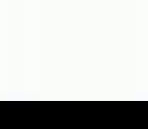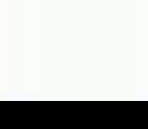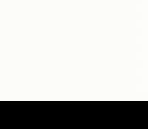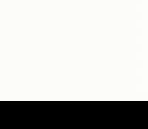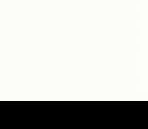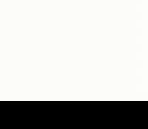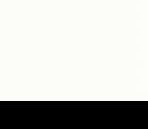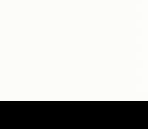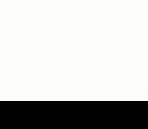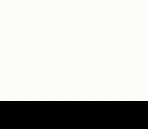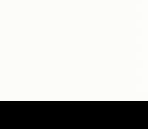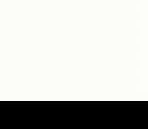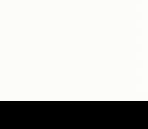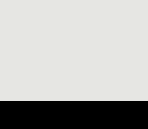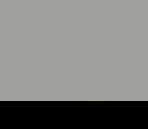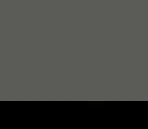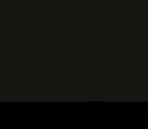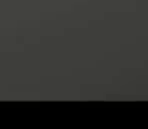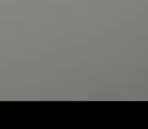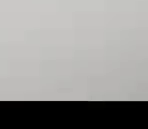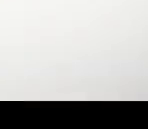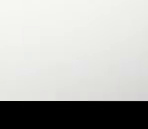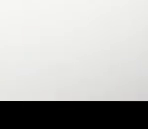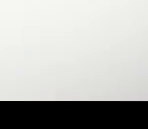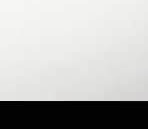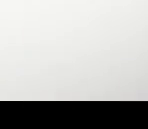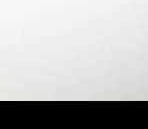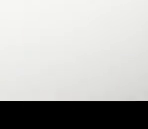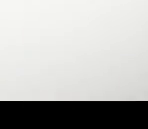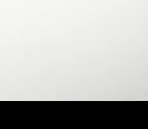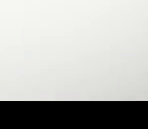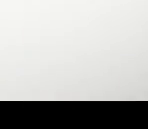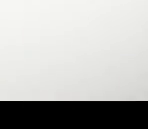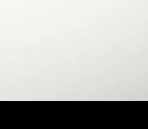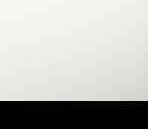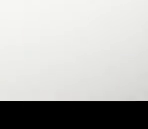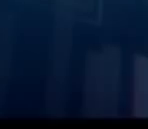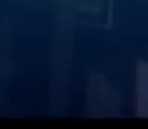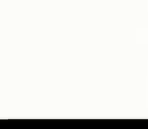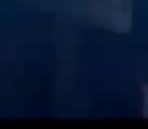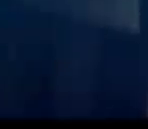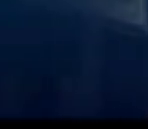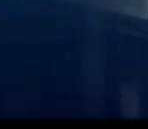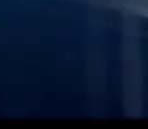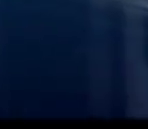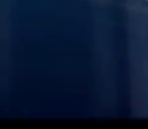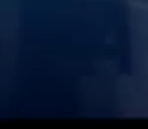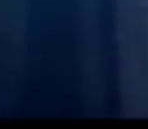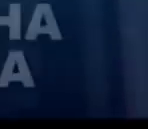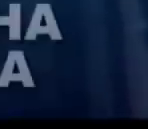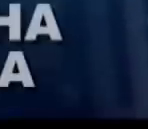otros. Corporación Financiera Nacional. El gobierno de todos.